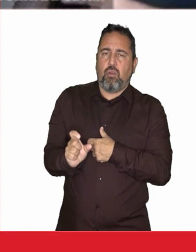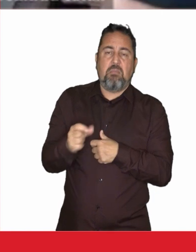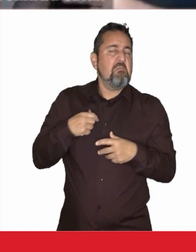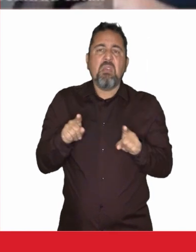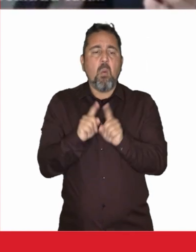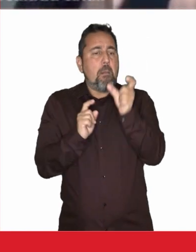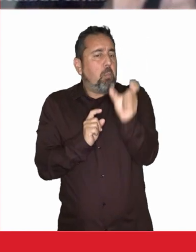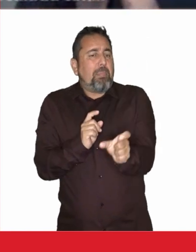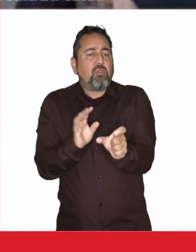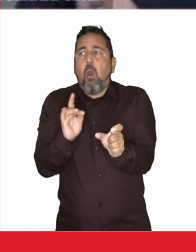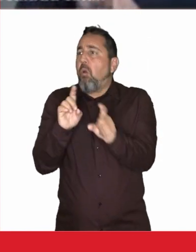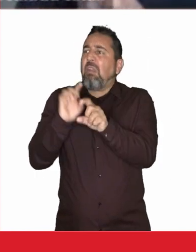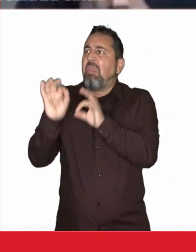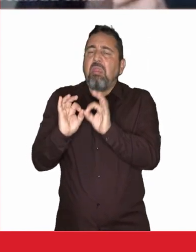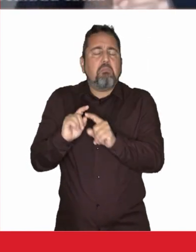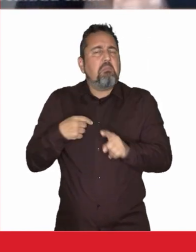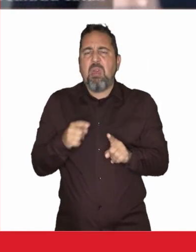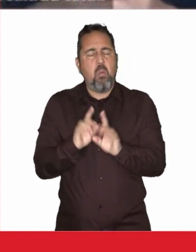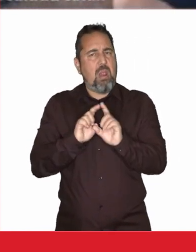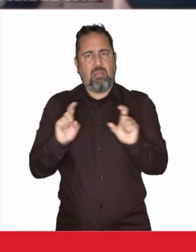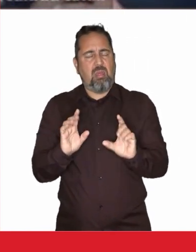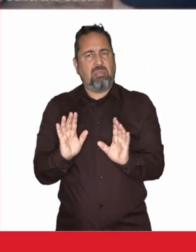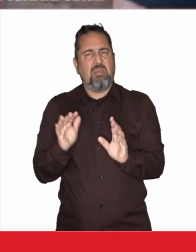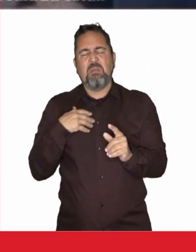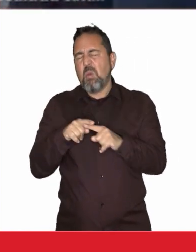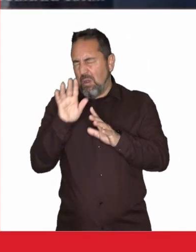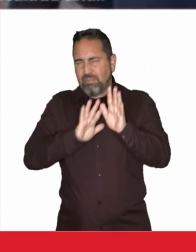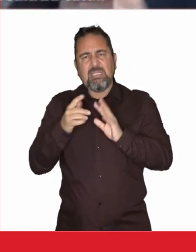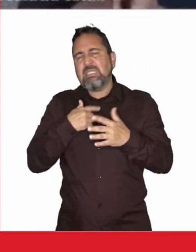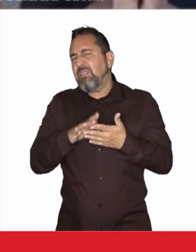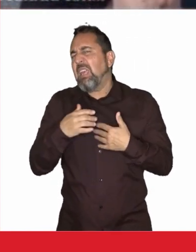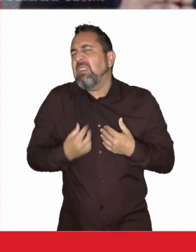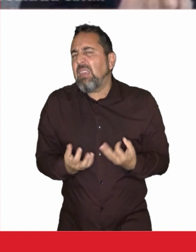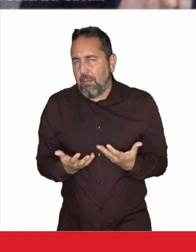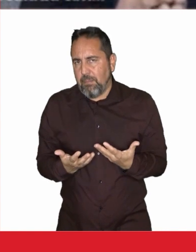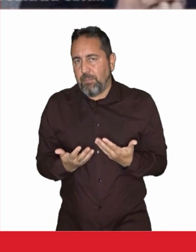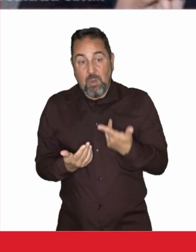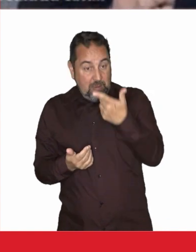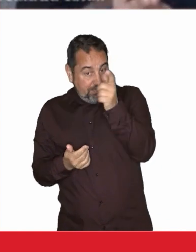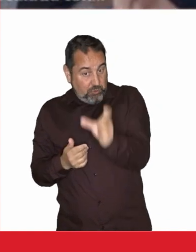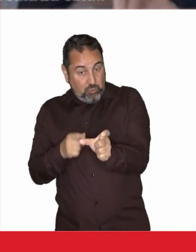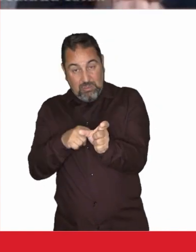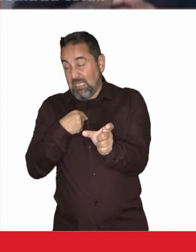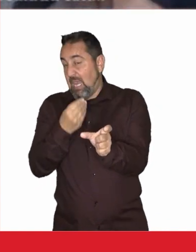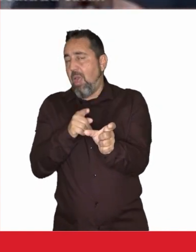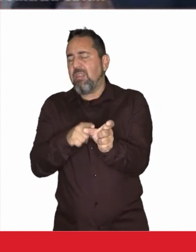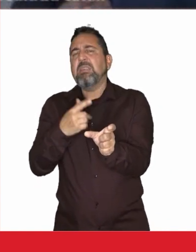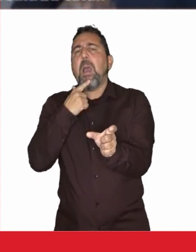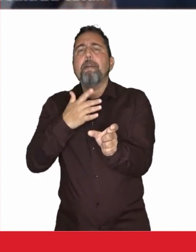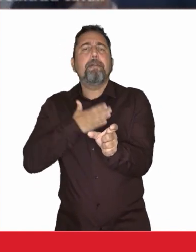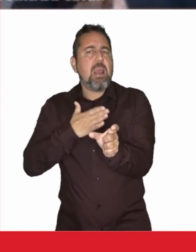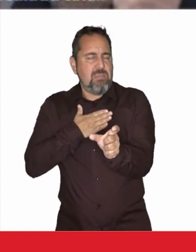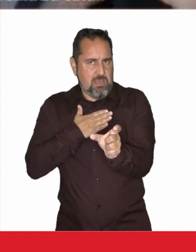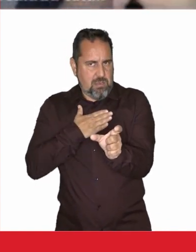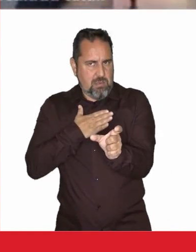organización concreta? Da igual que sean personas que organizaciones, ¿vale? Es decir, ¿con quién me voy a aliar? ¿El qué? ¿Qué hace la